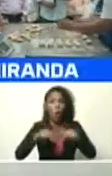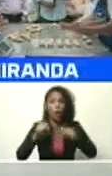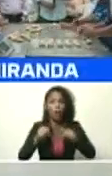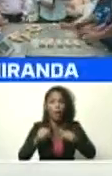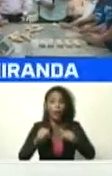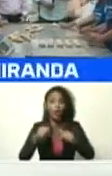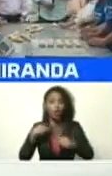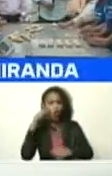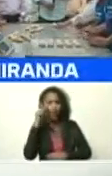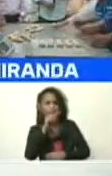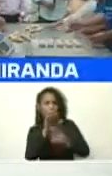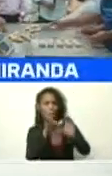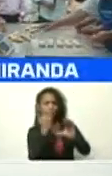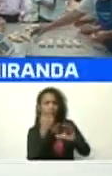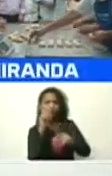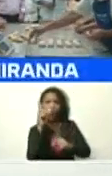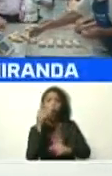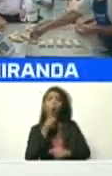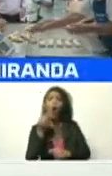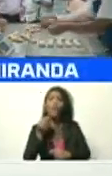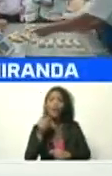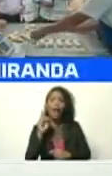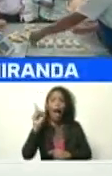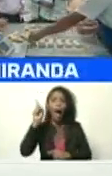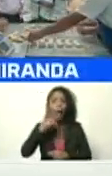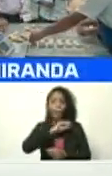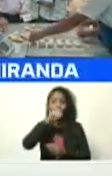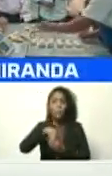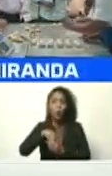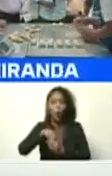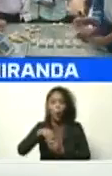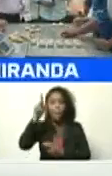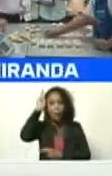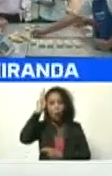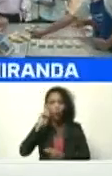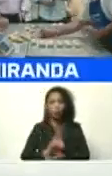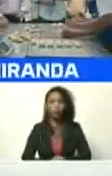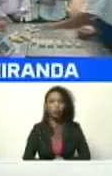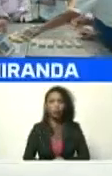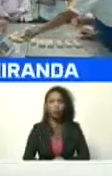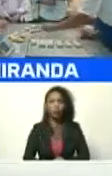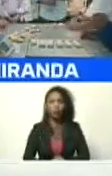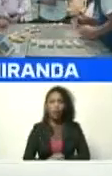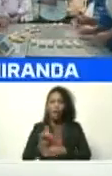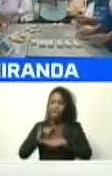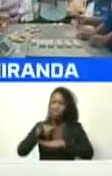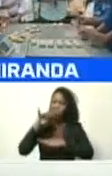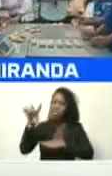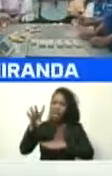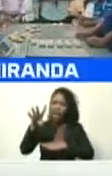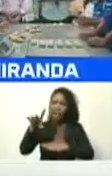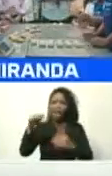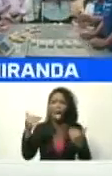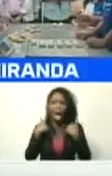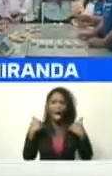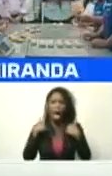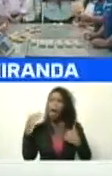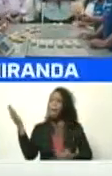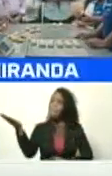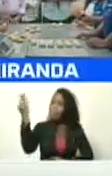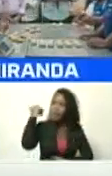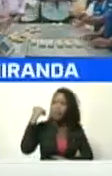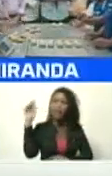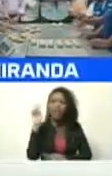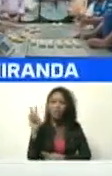por ahí vi un mensaje de un muchacho que está en Lima. Mijo, deja de pasar roncha, vente para Venezuela,